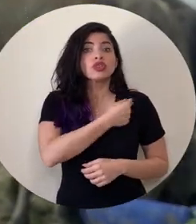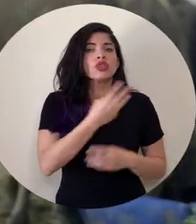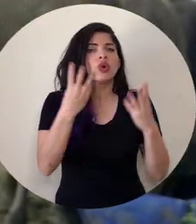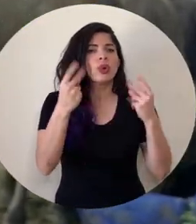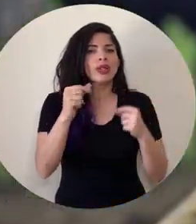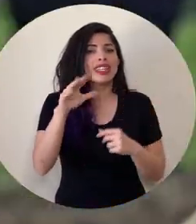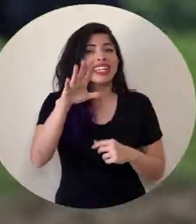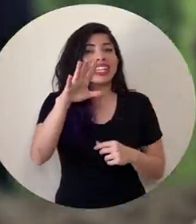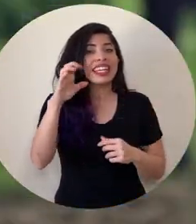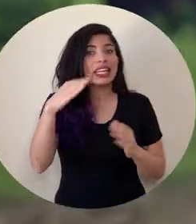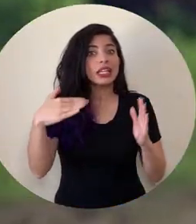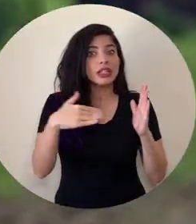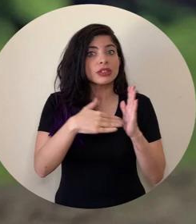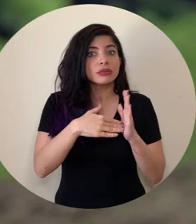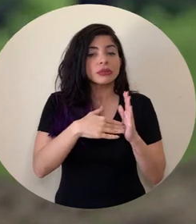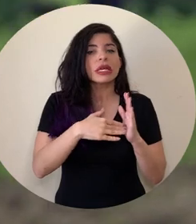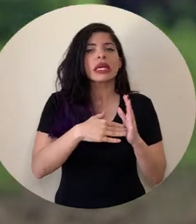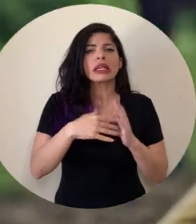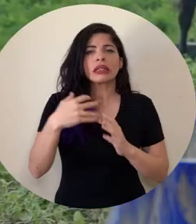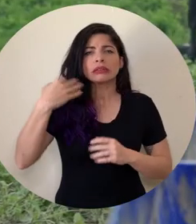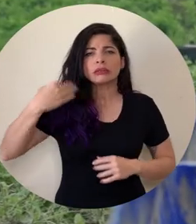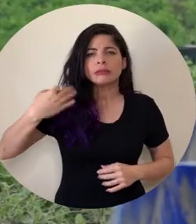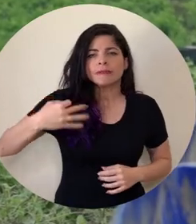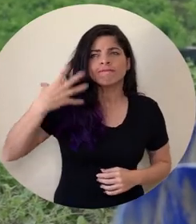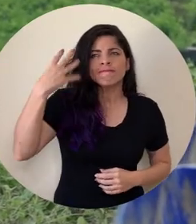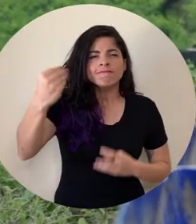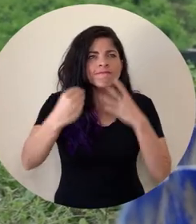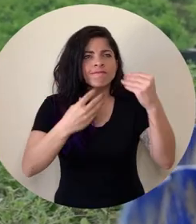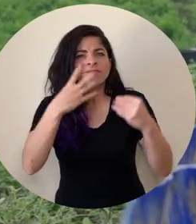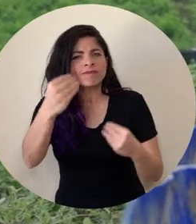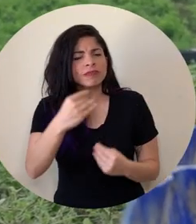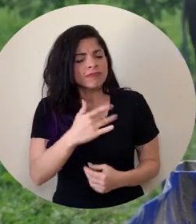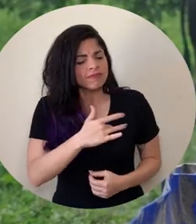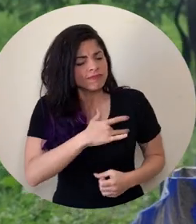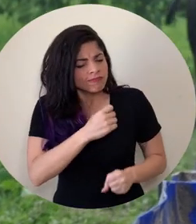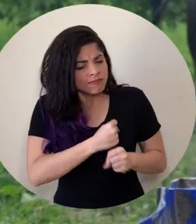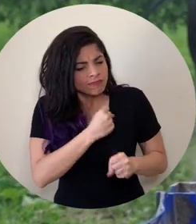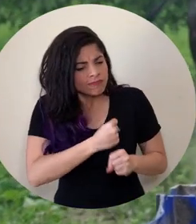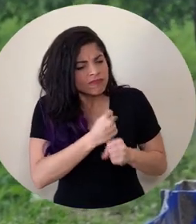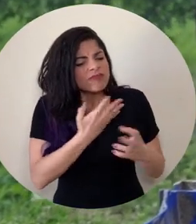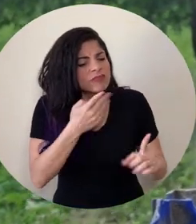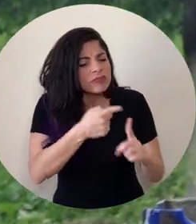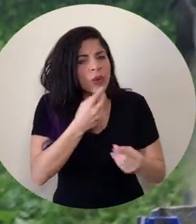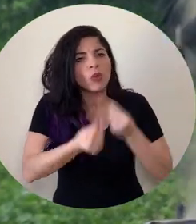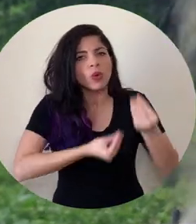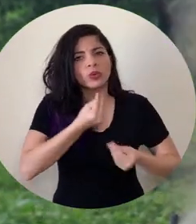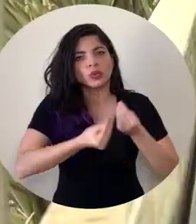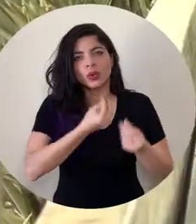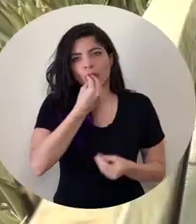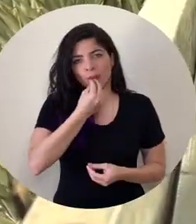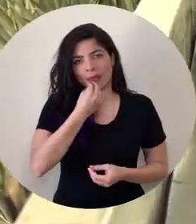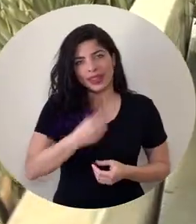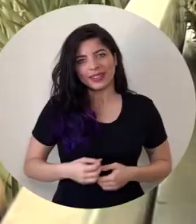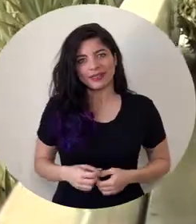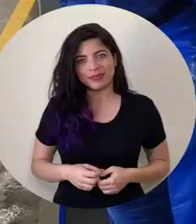Somos 500.000 quienes día a día salimos con pasión a trabajar para producir alimentos,